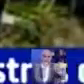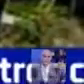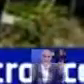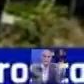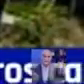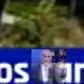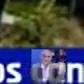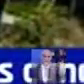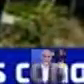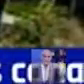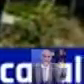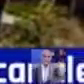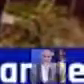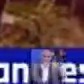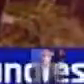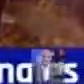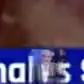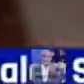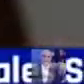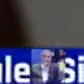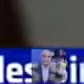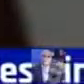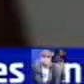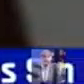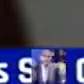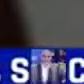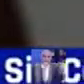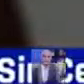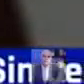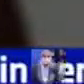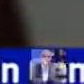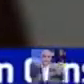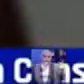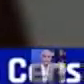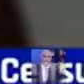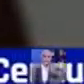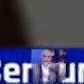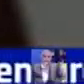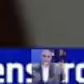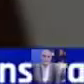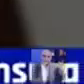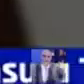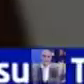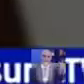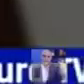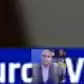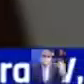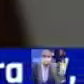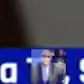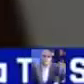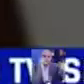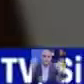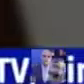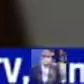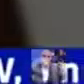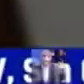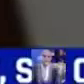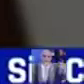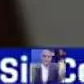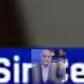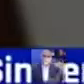de senadores como lo tienen de periodistas otros personajes, Ciro Gómez Leiva, Raimundo Astillero, en fin, todos